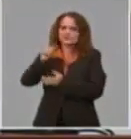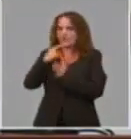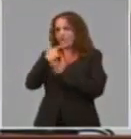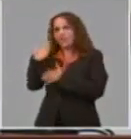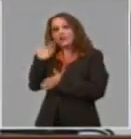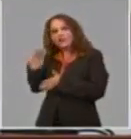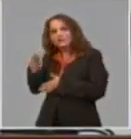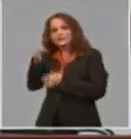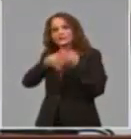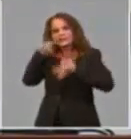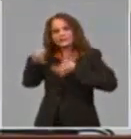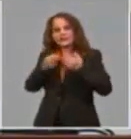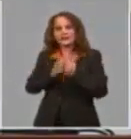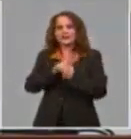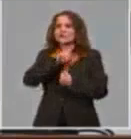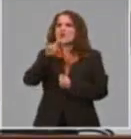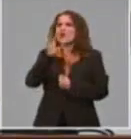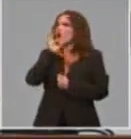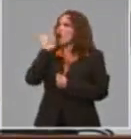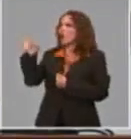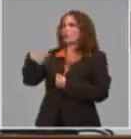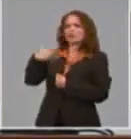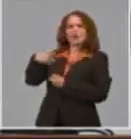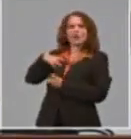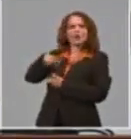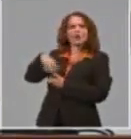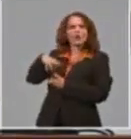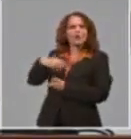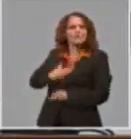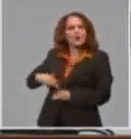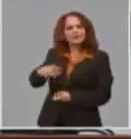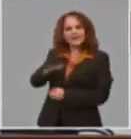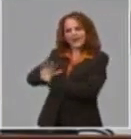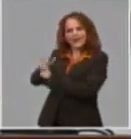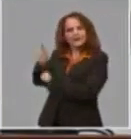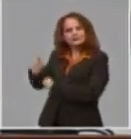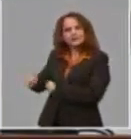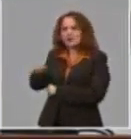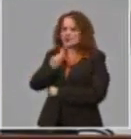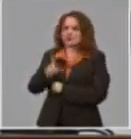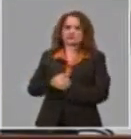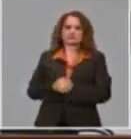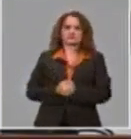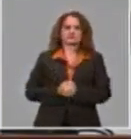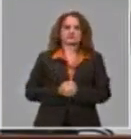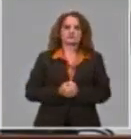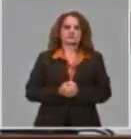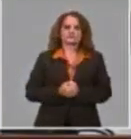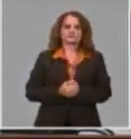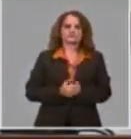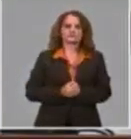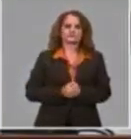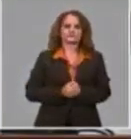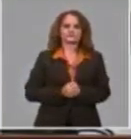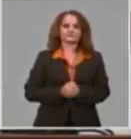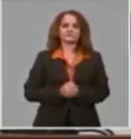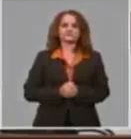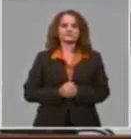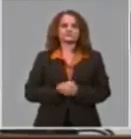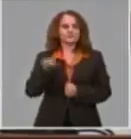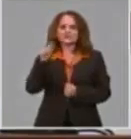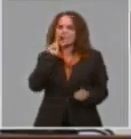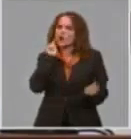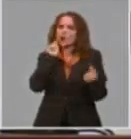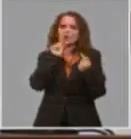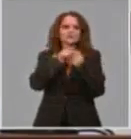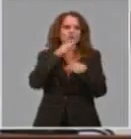No es por odio ni para molestar, sino para impedir que unos pocos molesten a los más. Ese es el objetivo con que